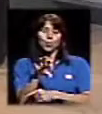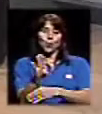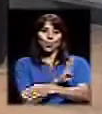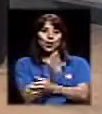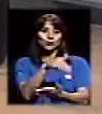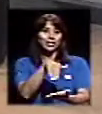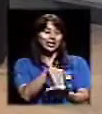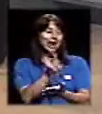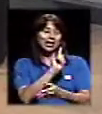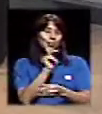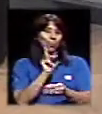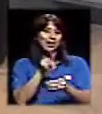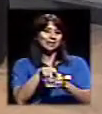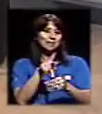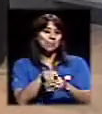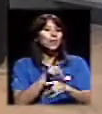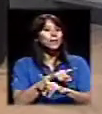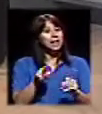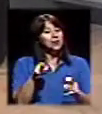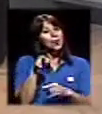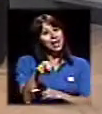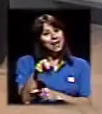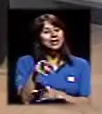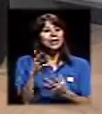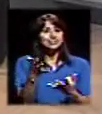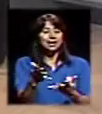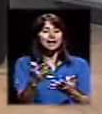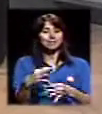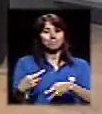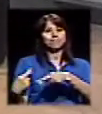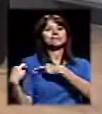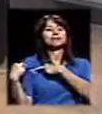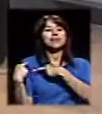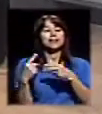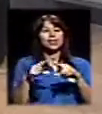participó, pues es el que se preocupa por los billetes, y